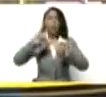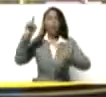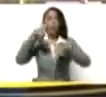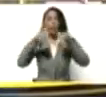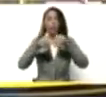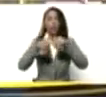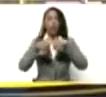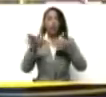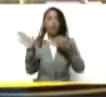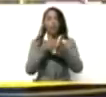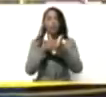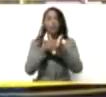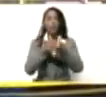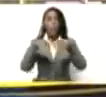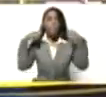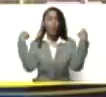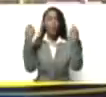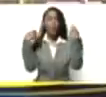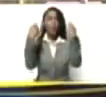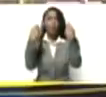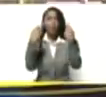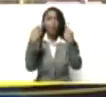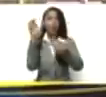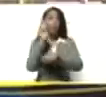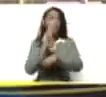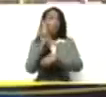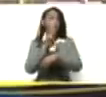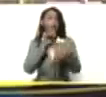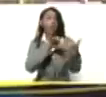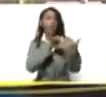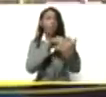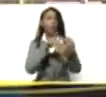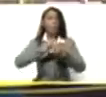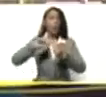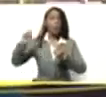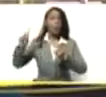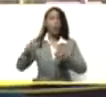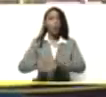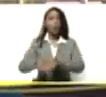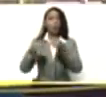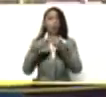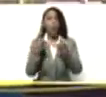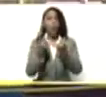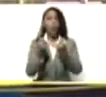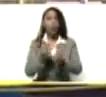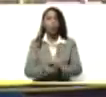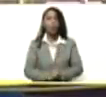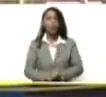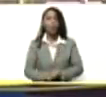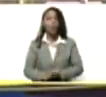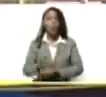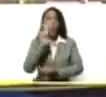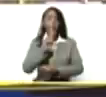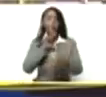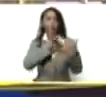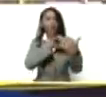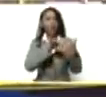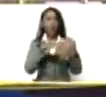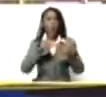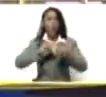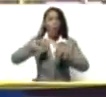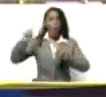de campaña utilizan la guerra eléctrica para dañar la economía utilizan la guerra eléctrica